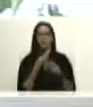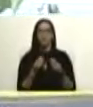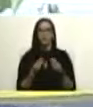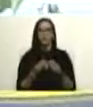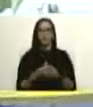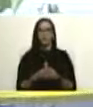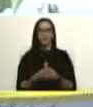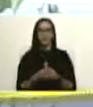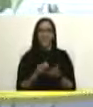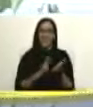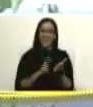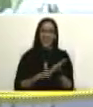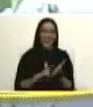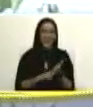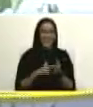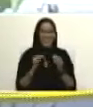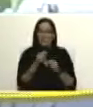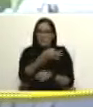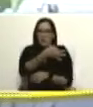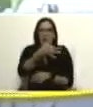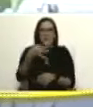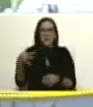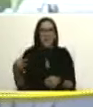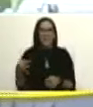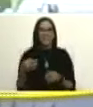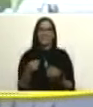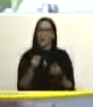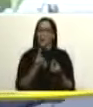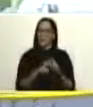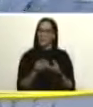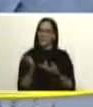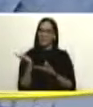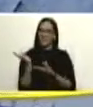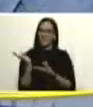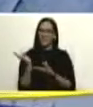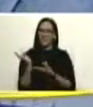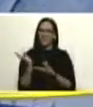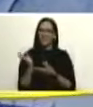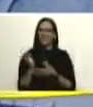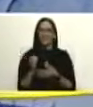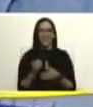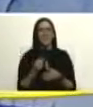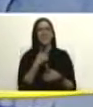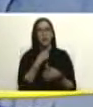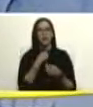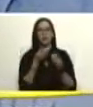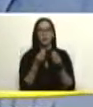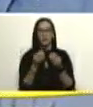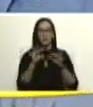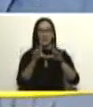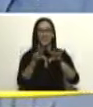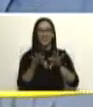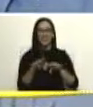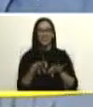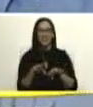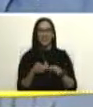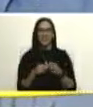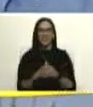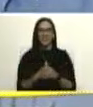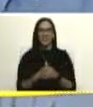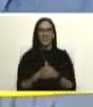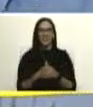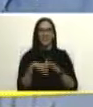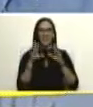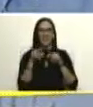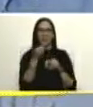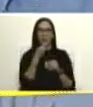todo. Oye, excelente, Silita. Silvia le gusta mucho escribir.